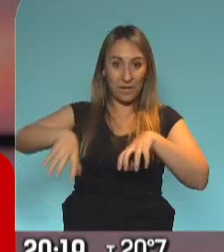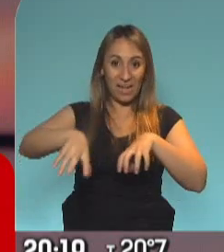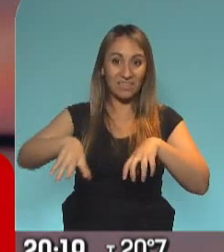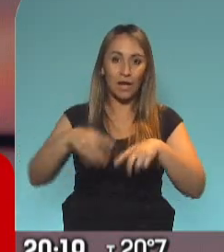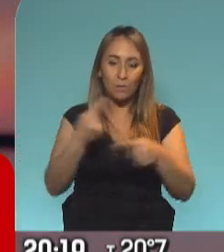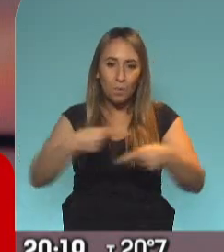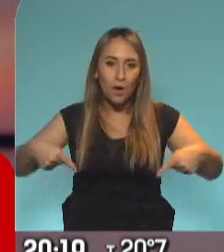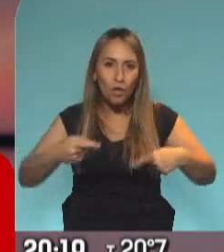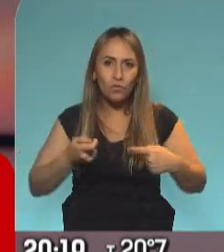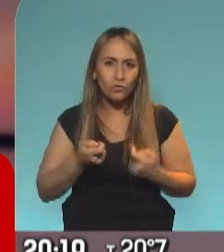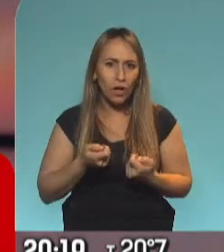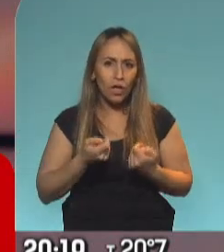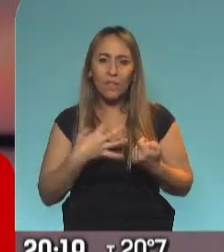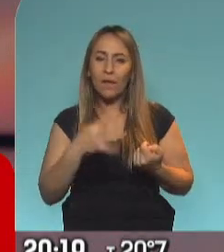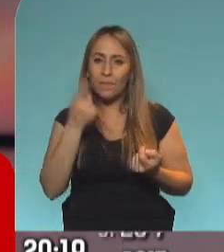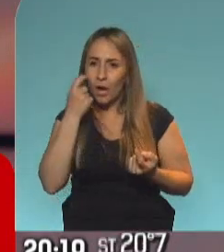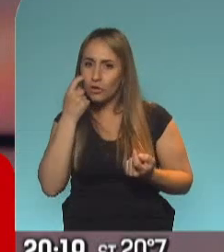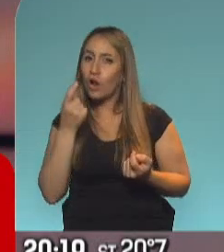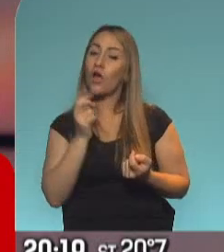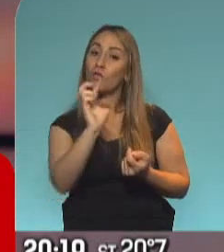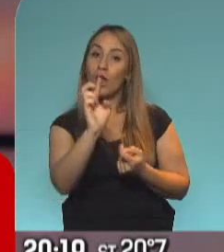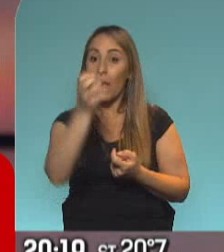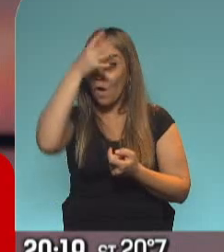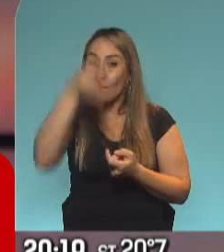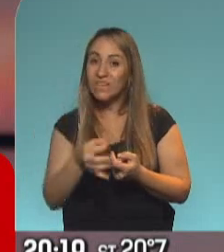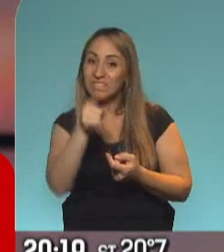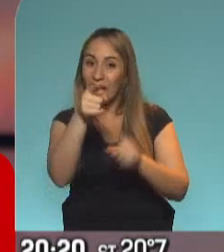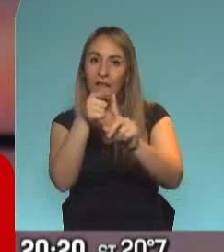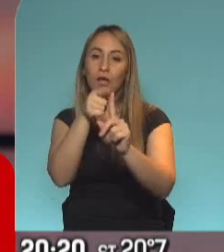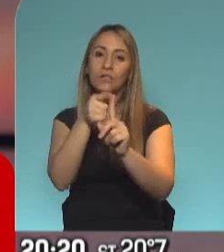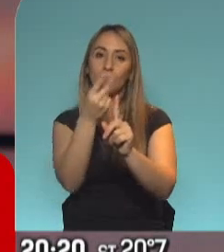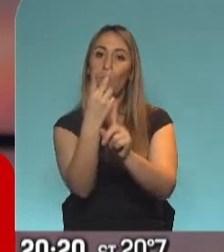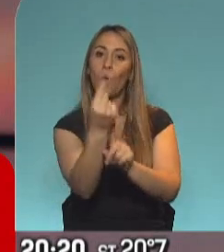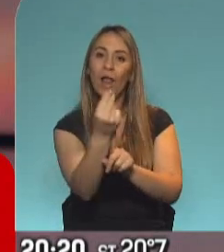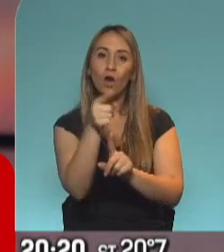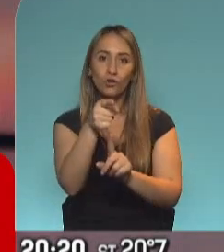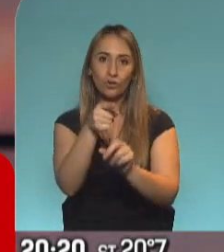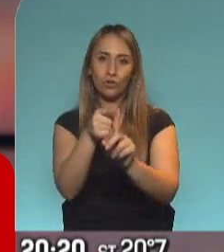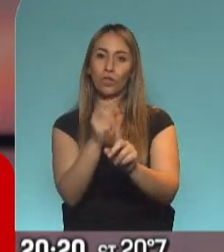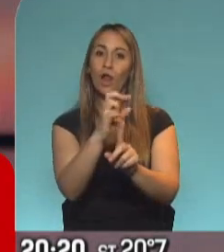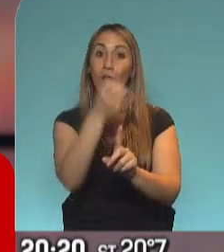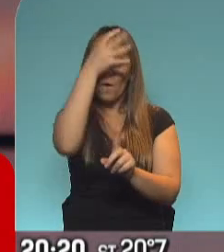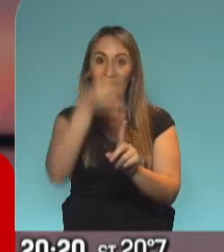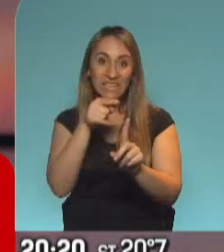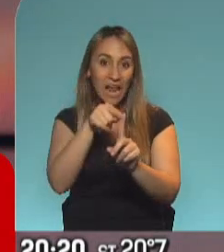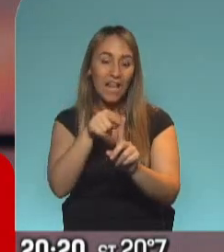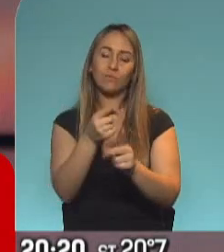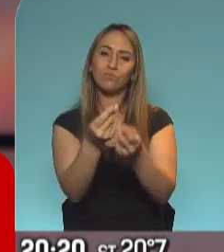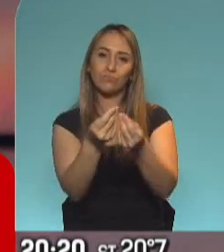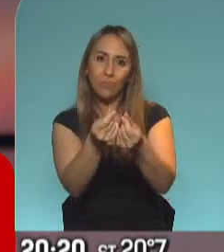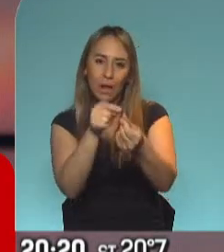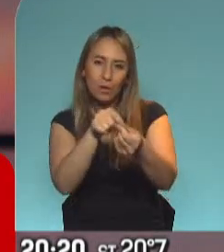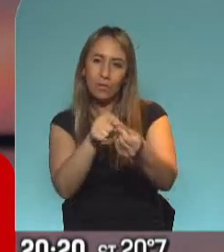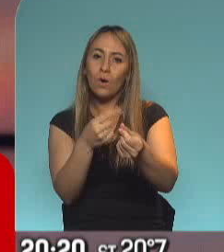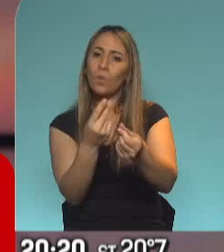en el tipo de cambio oficial a la hora de fijar costos porque ese es el que tienen que tener como referente, el tipo de